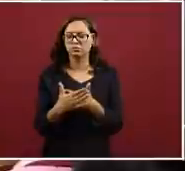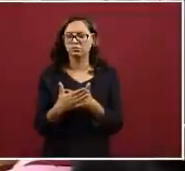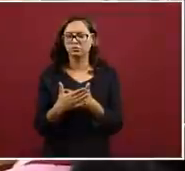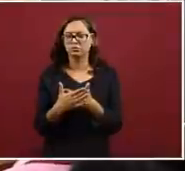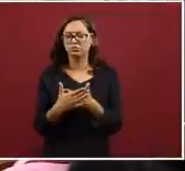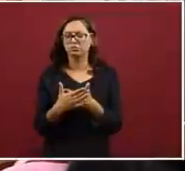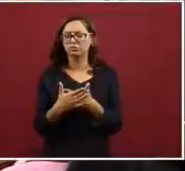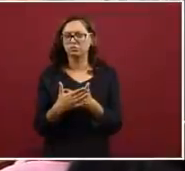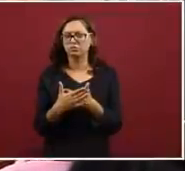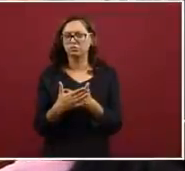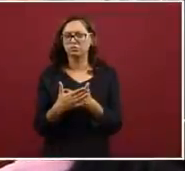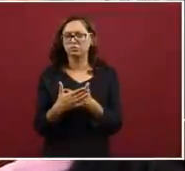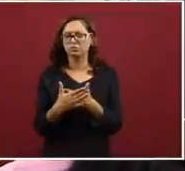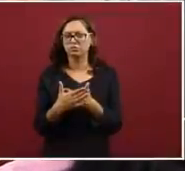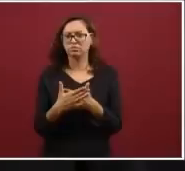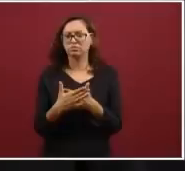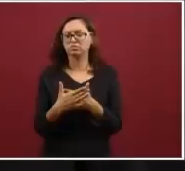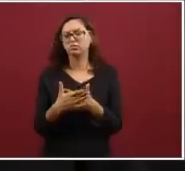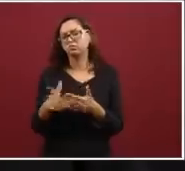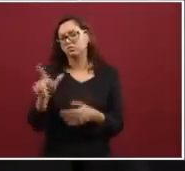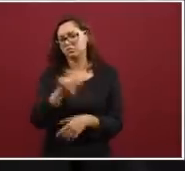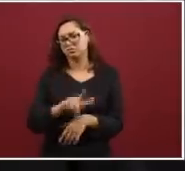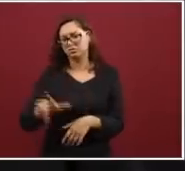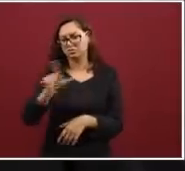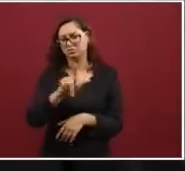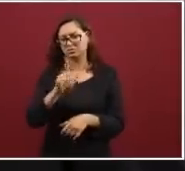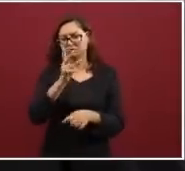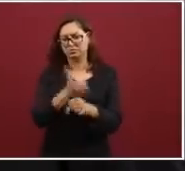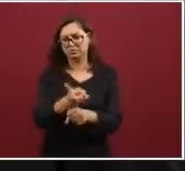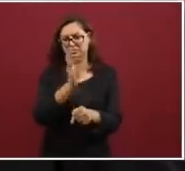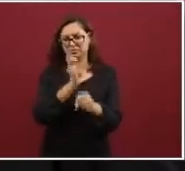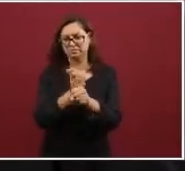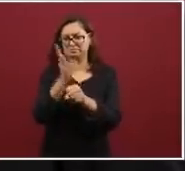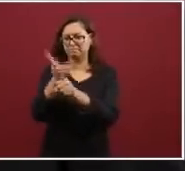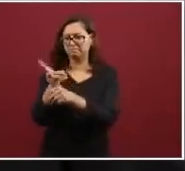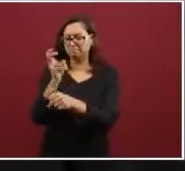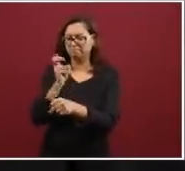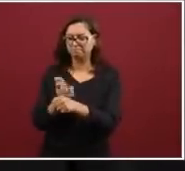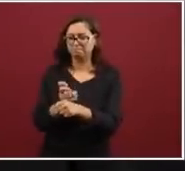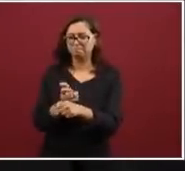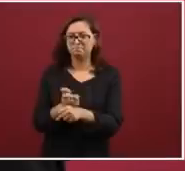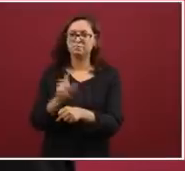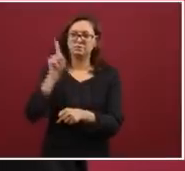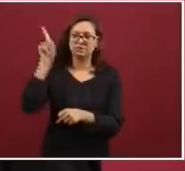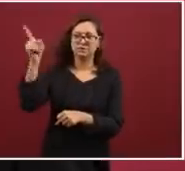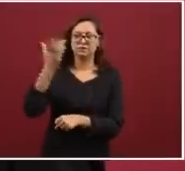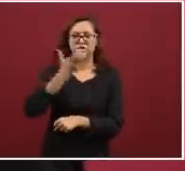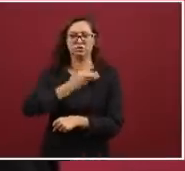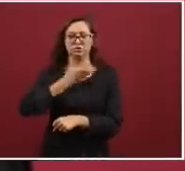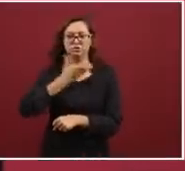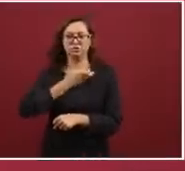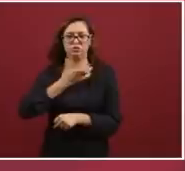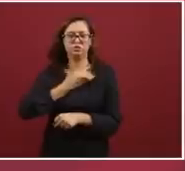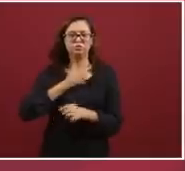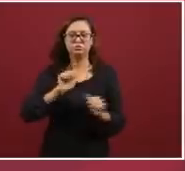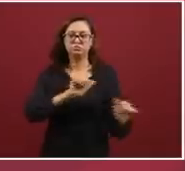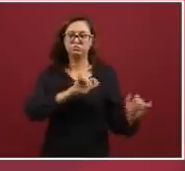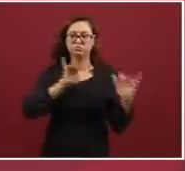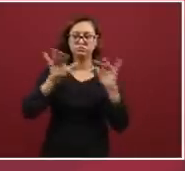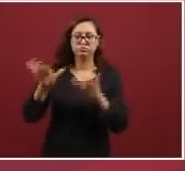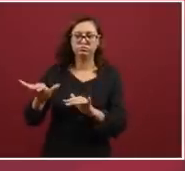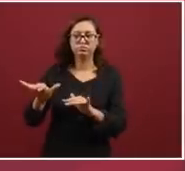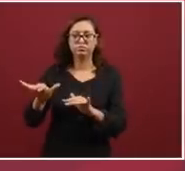la cita y la invitación a los ciudadanos al Zócalo el lunes